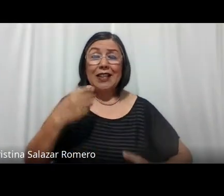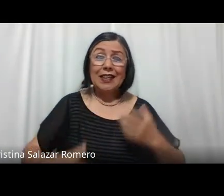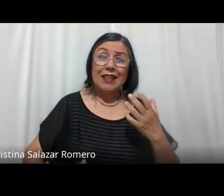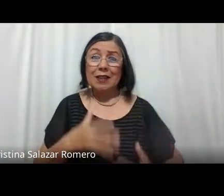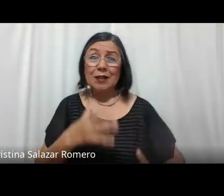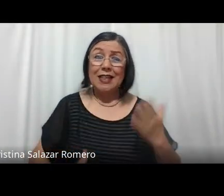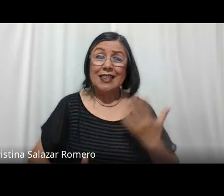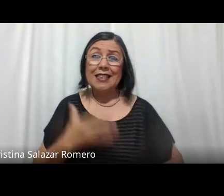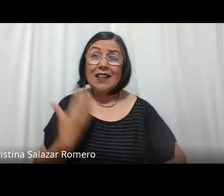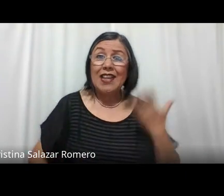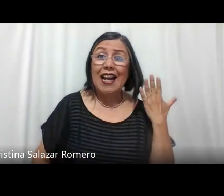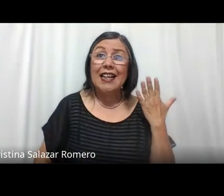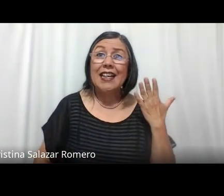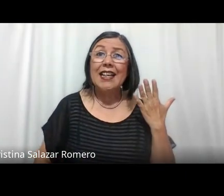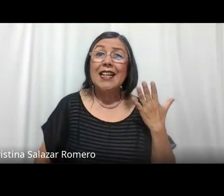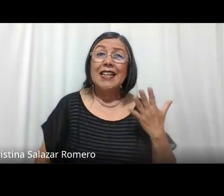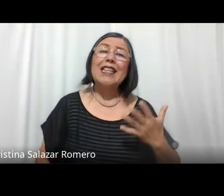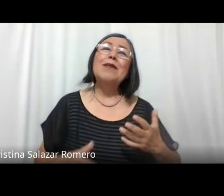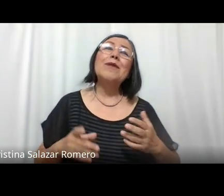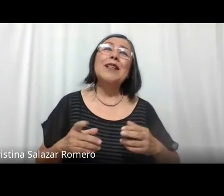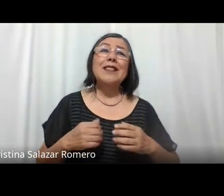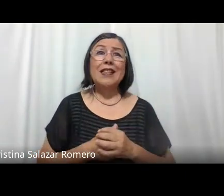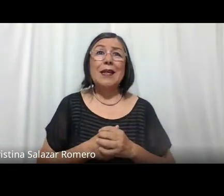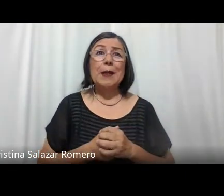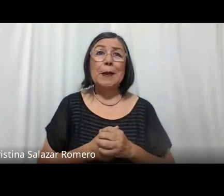creo que voy a salir de viaje y,